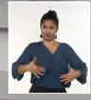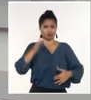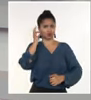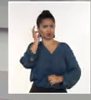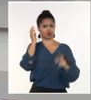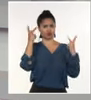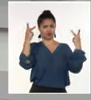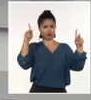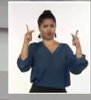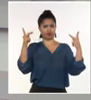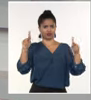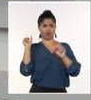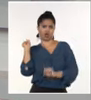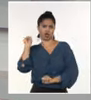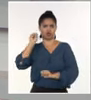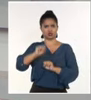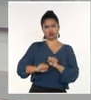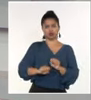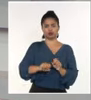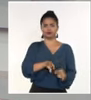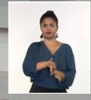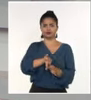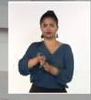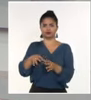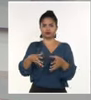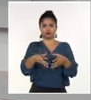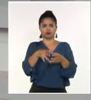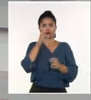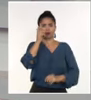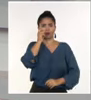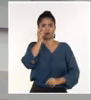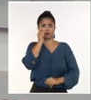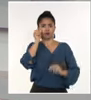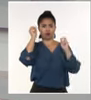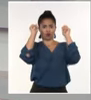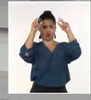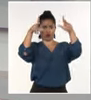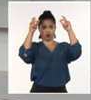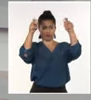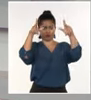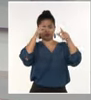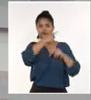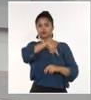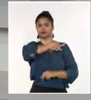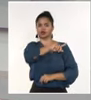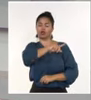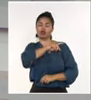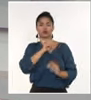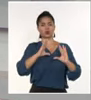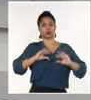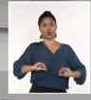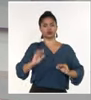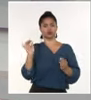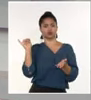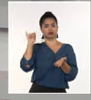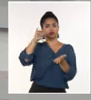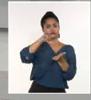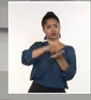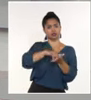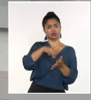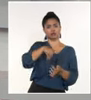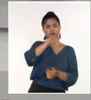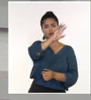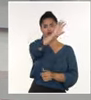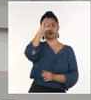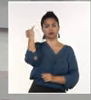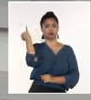tenido nuestro país en el judo. Y la selección masculina de voleibol fue recibida anoche en el Aeropuerto Internacional José Martí por el viceprimer ministro Jorge Luis Perdomo,